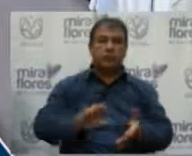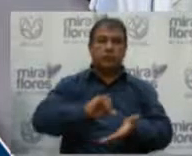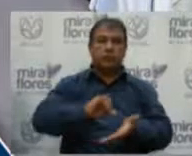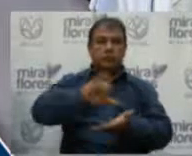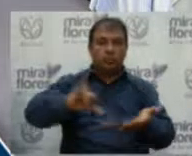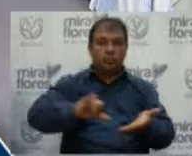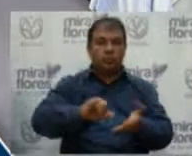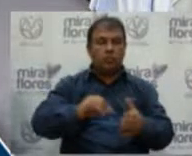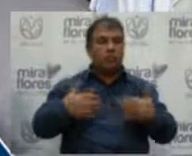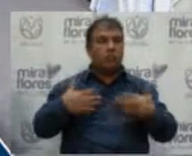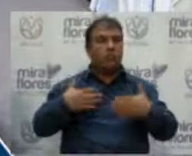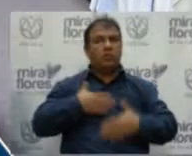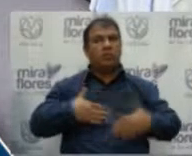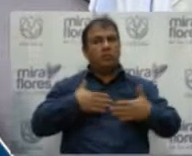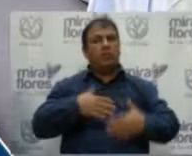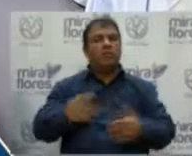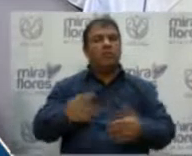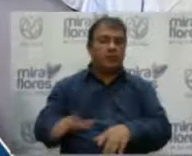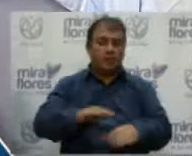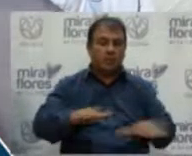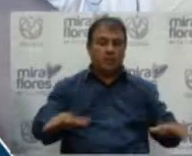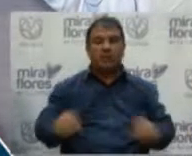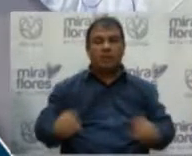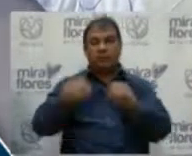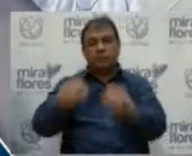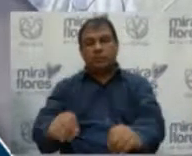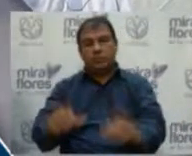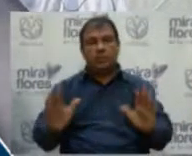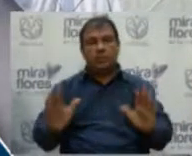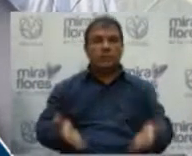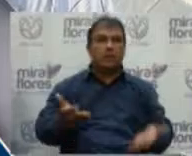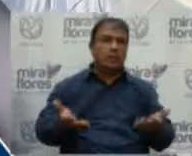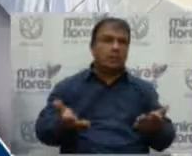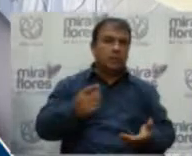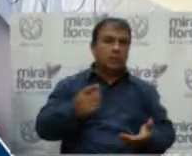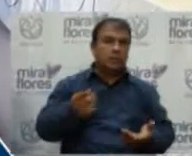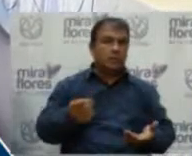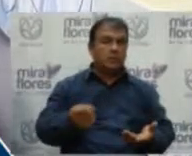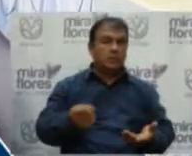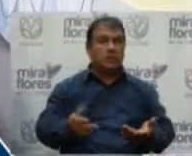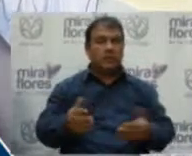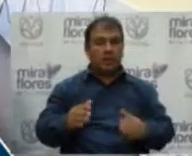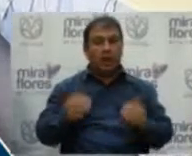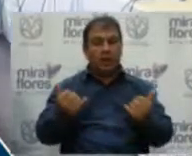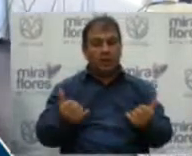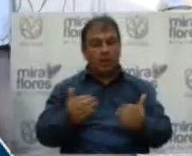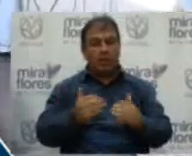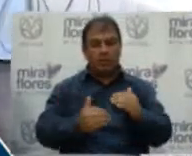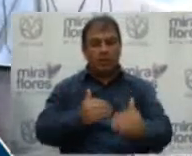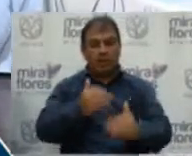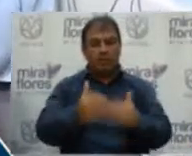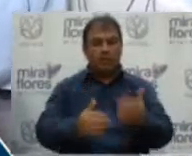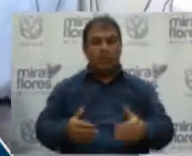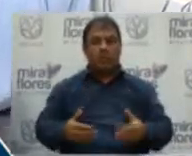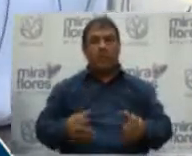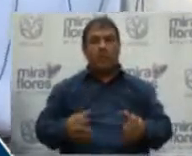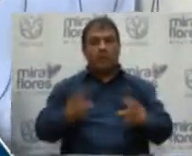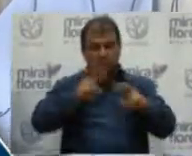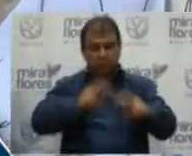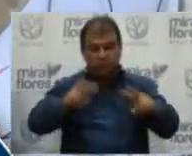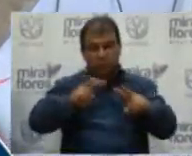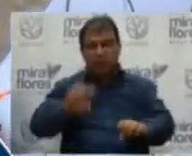de criaturas, ahí creemos que debe estar puesta. Estamos entonces en la etapa de proceder a evaluar